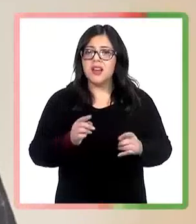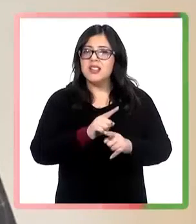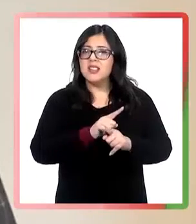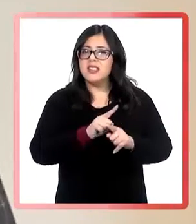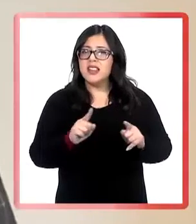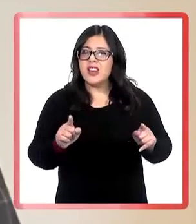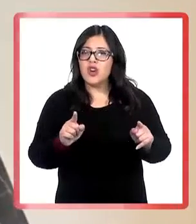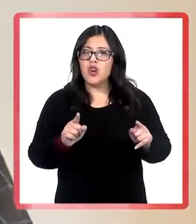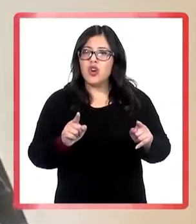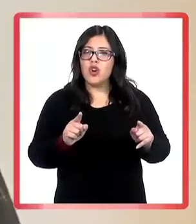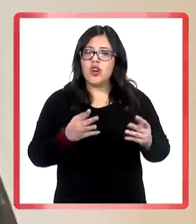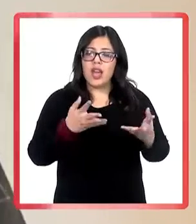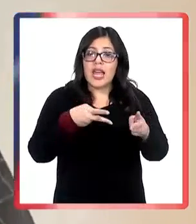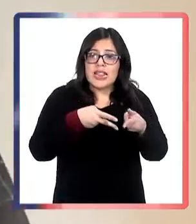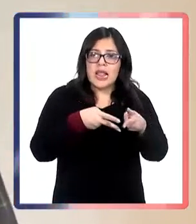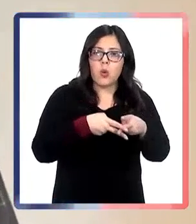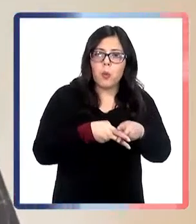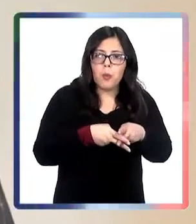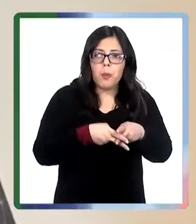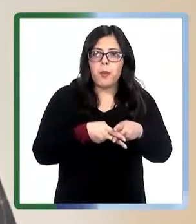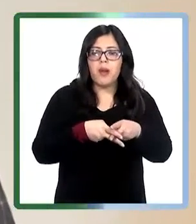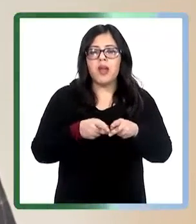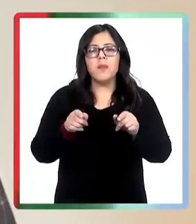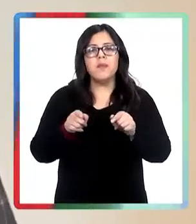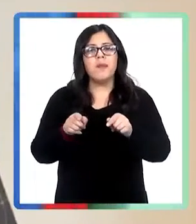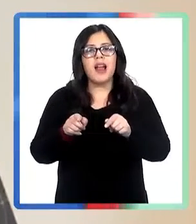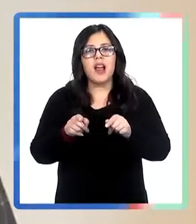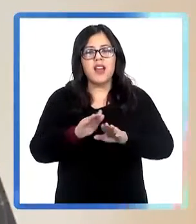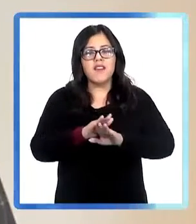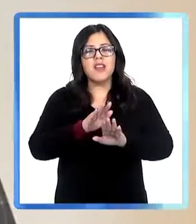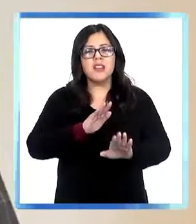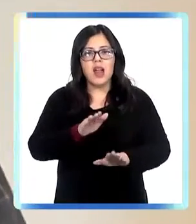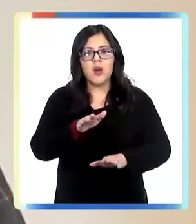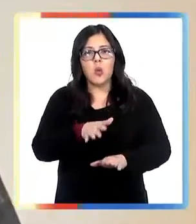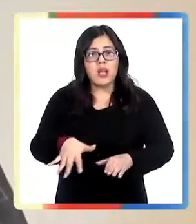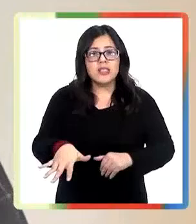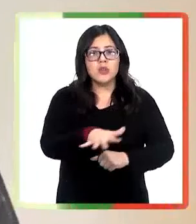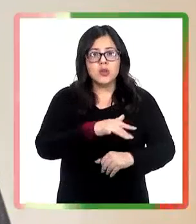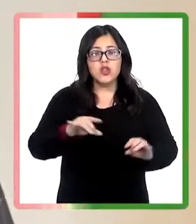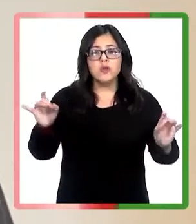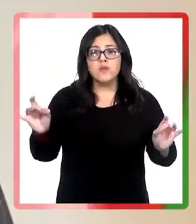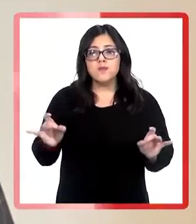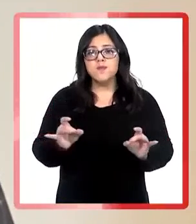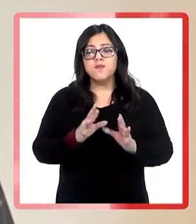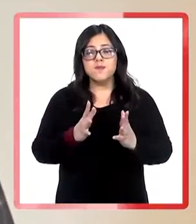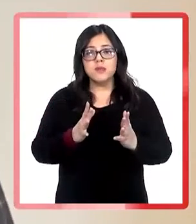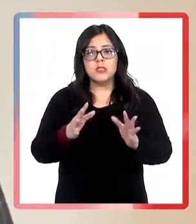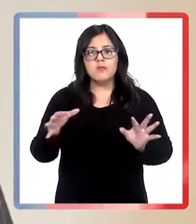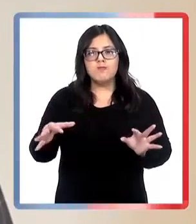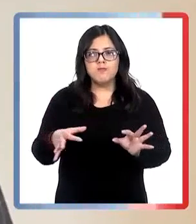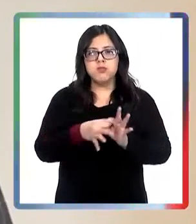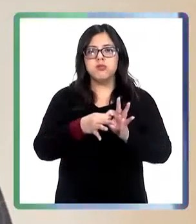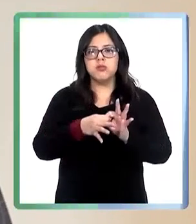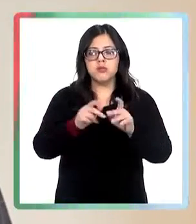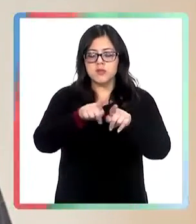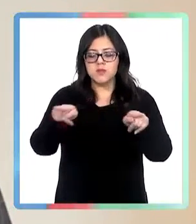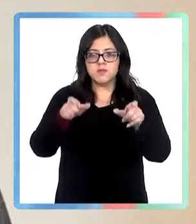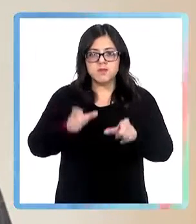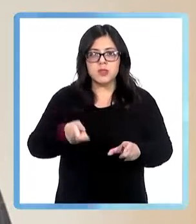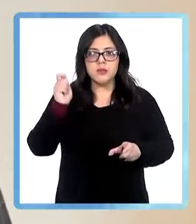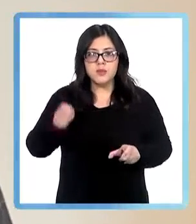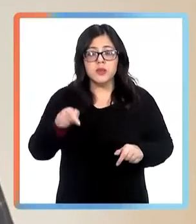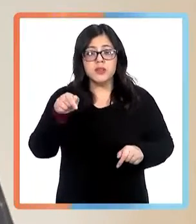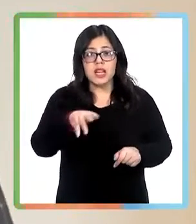esa delgada línea para no caer en una situación que lo mantenga enfrentado con la Contraloría General